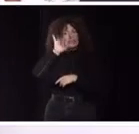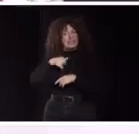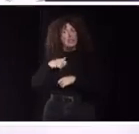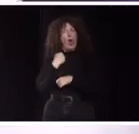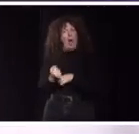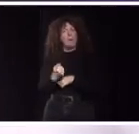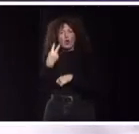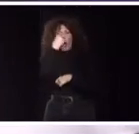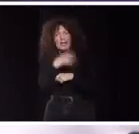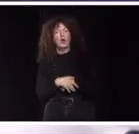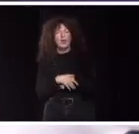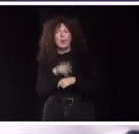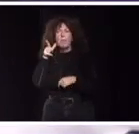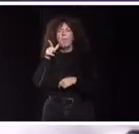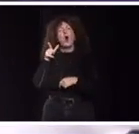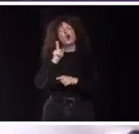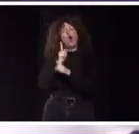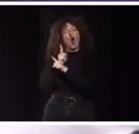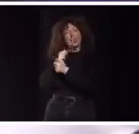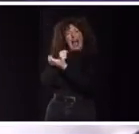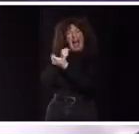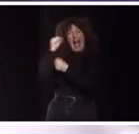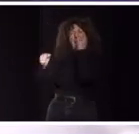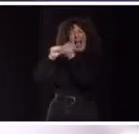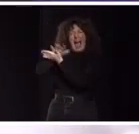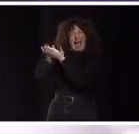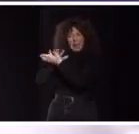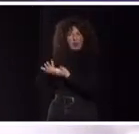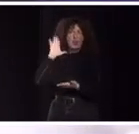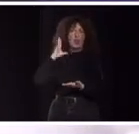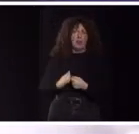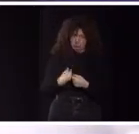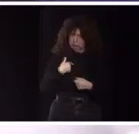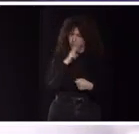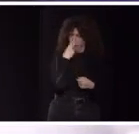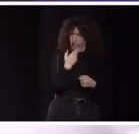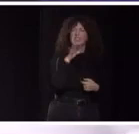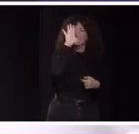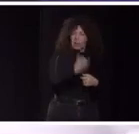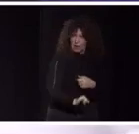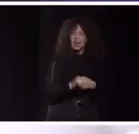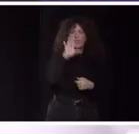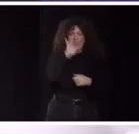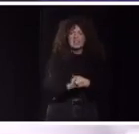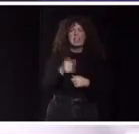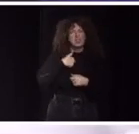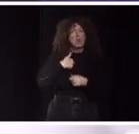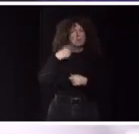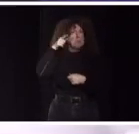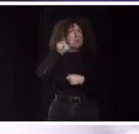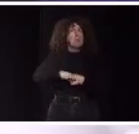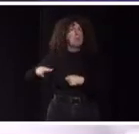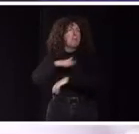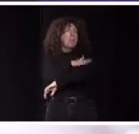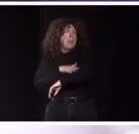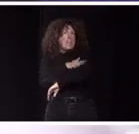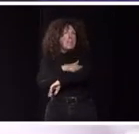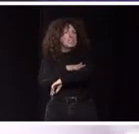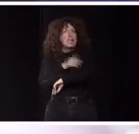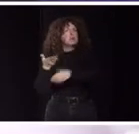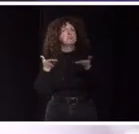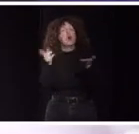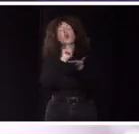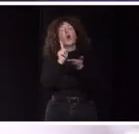Belarra, que denuncia el genocidio contra el pueblo palestino. Sí, a mí me parece bien que haya ministras que no legitimen el